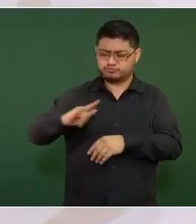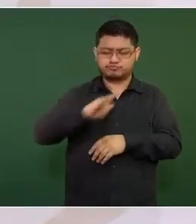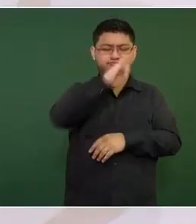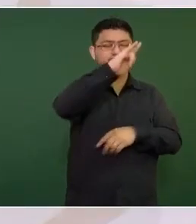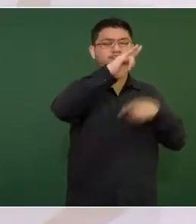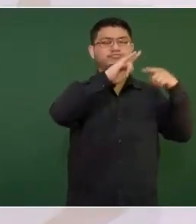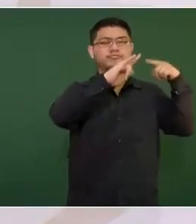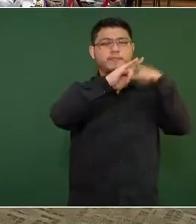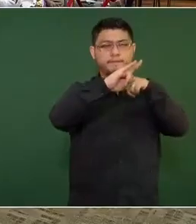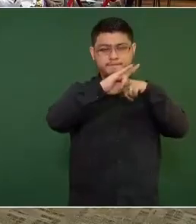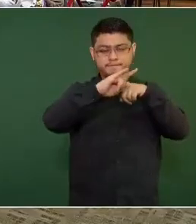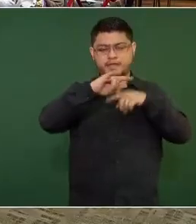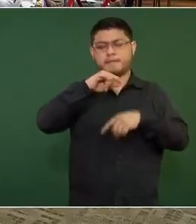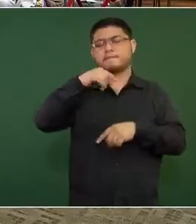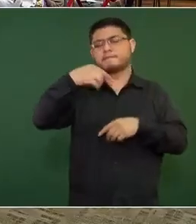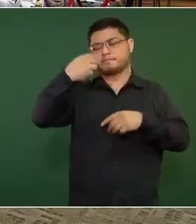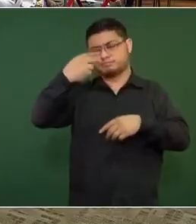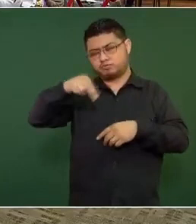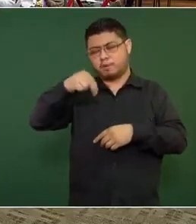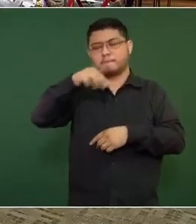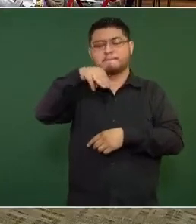Aviación.